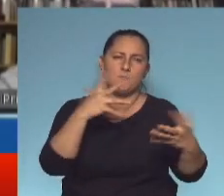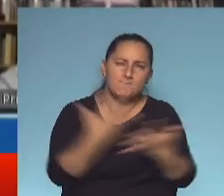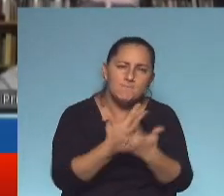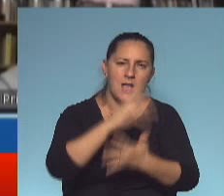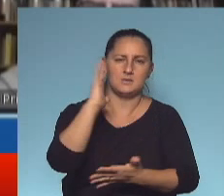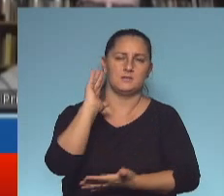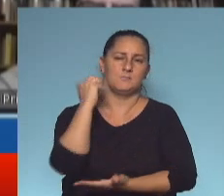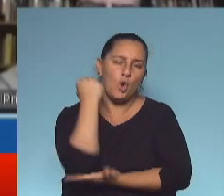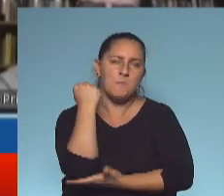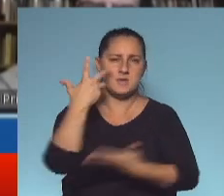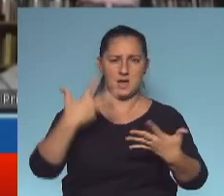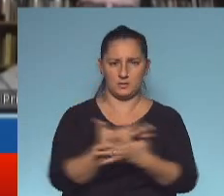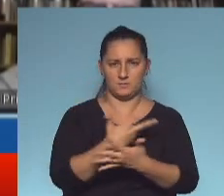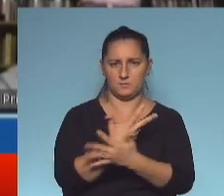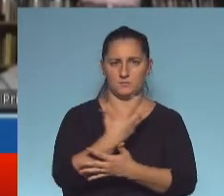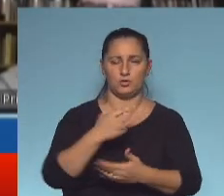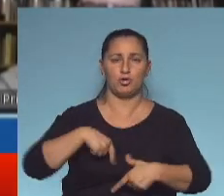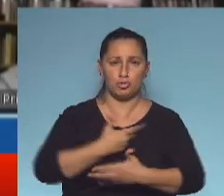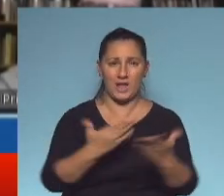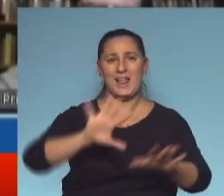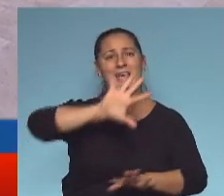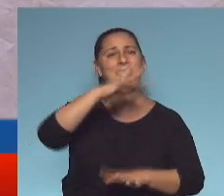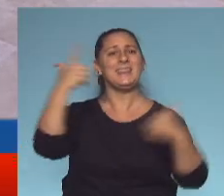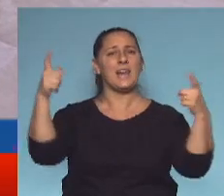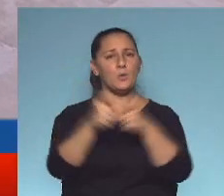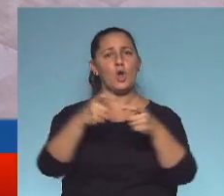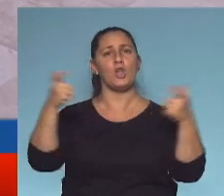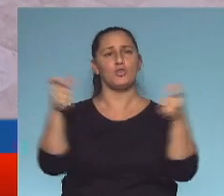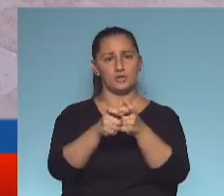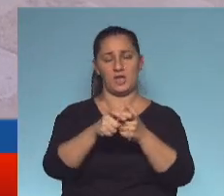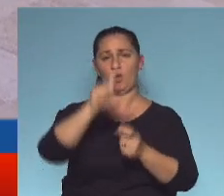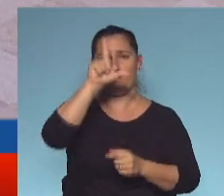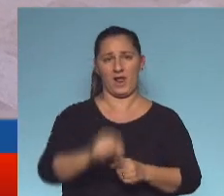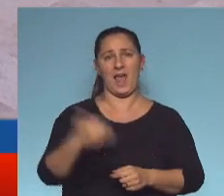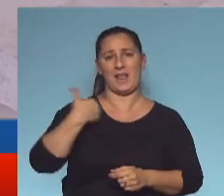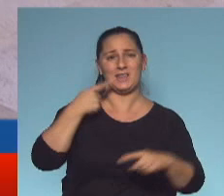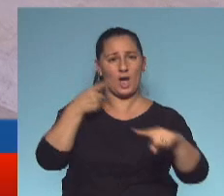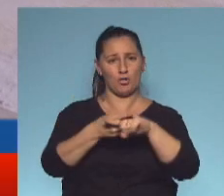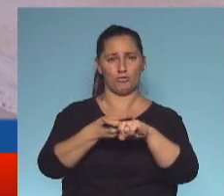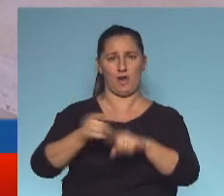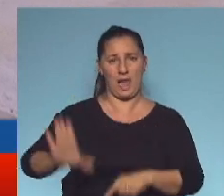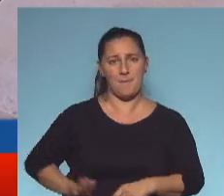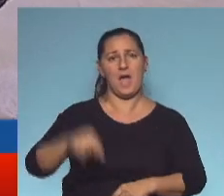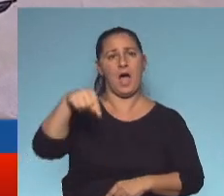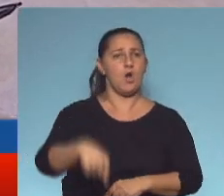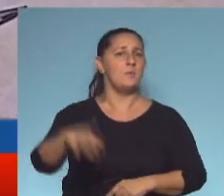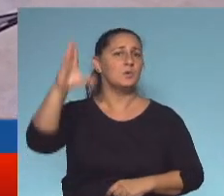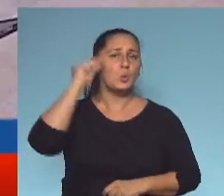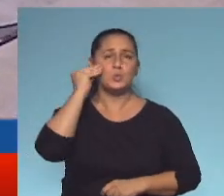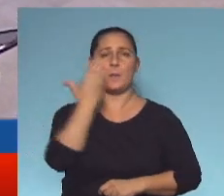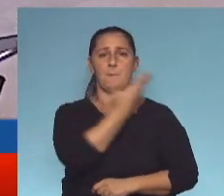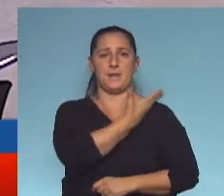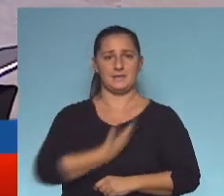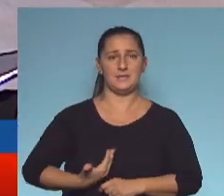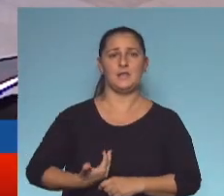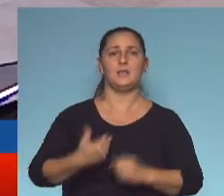social. En el marco entonces del inicio de la quinta reunión del Consejo Federal Argentina contra el Hambre, escucharemos a continuación las palabras del